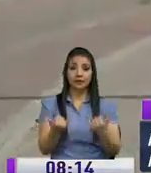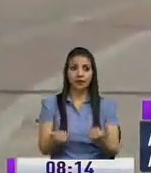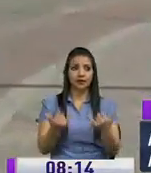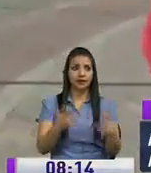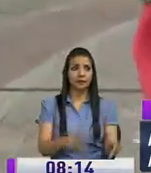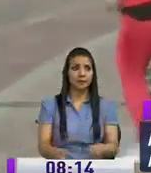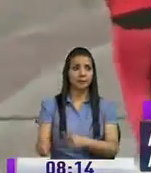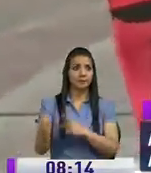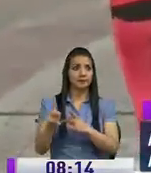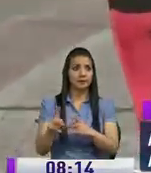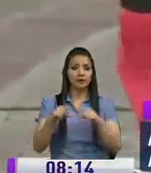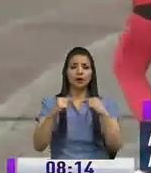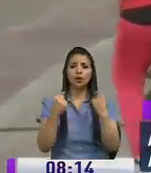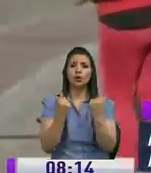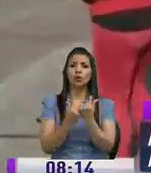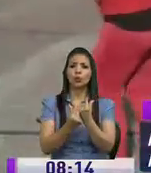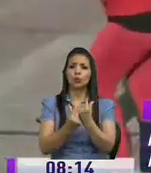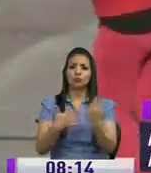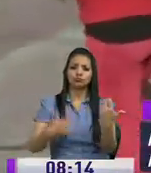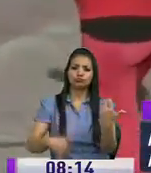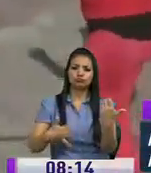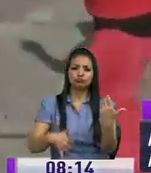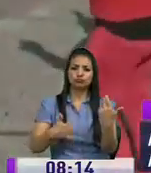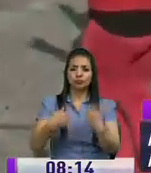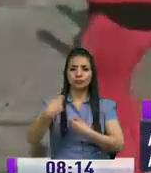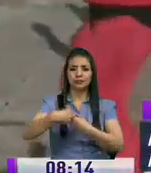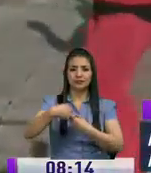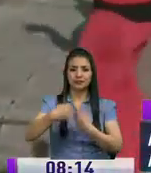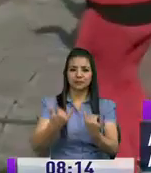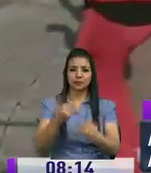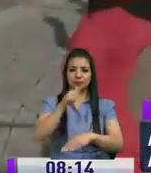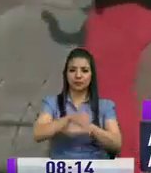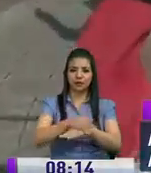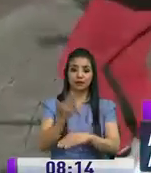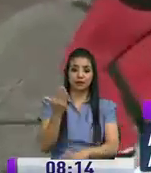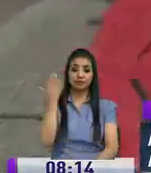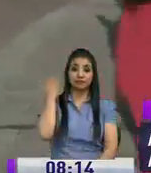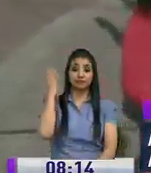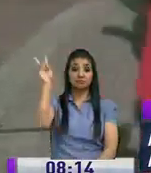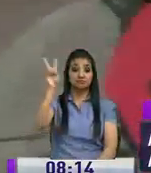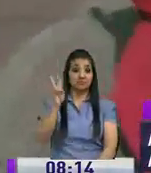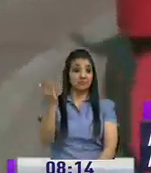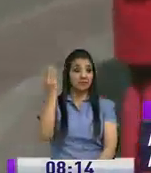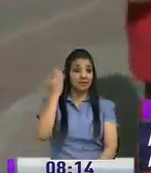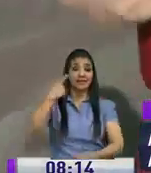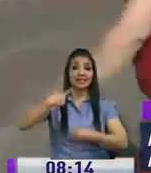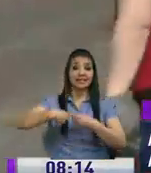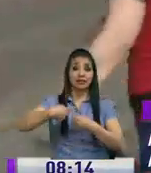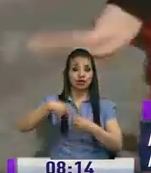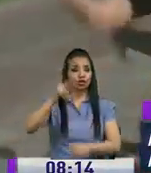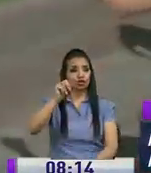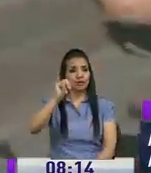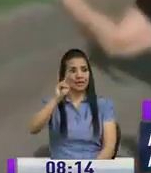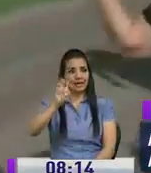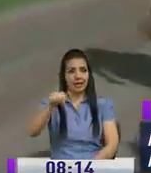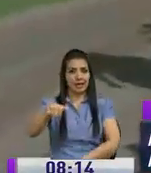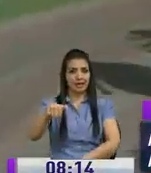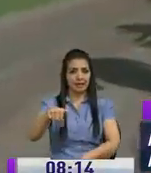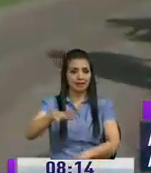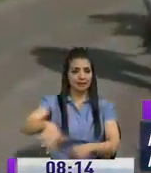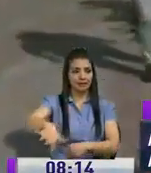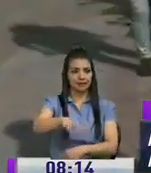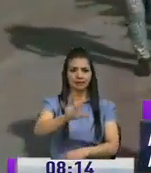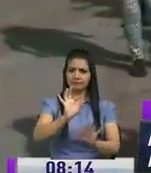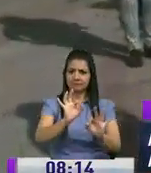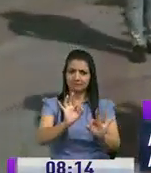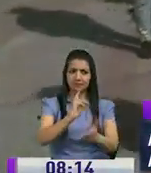preparando una de las bandas que va a concursar esta tarde. Entiendo que el viernes anterior fue el Quitonía aquí en Los Chillos y les fue